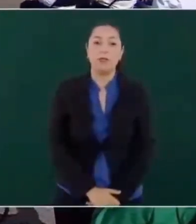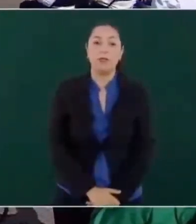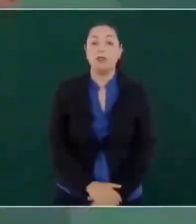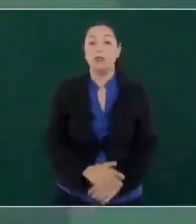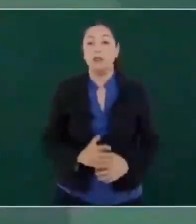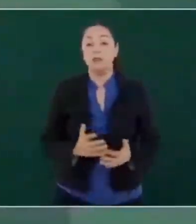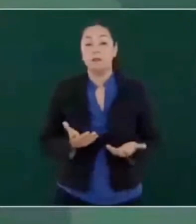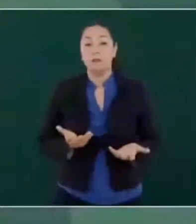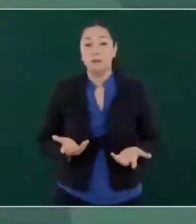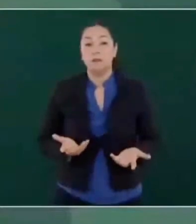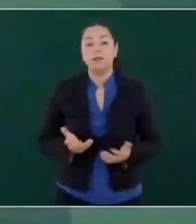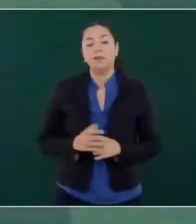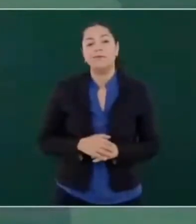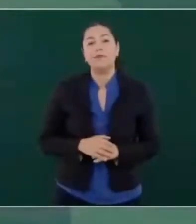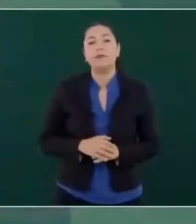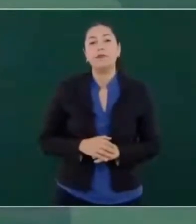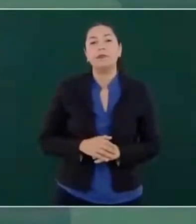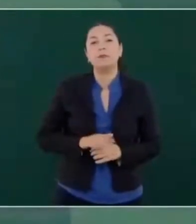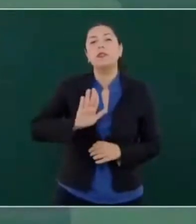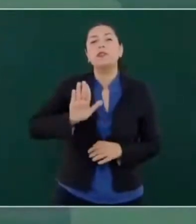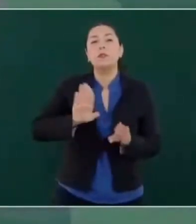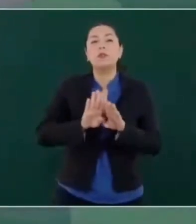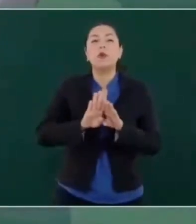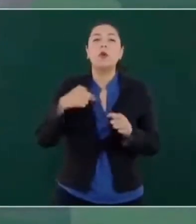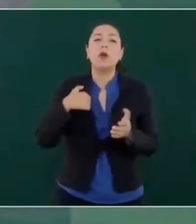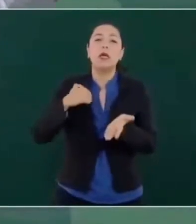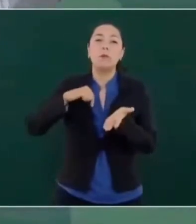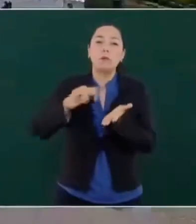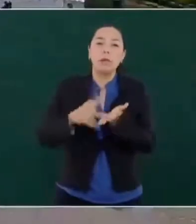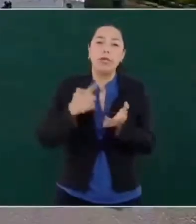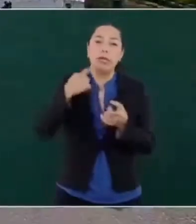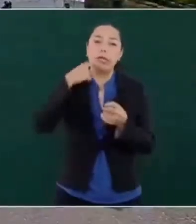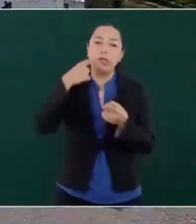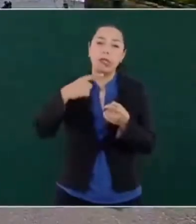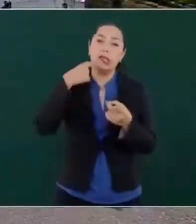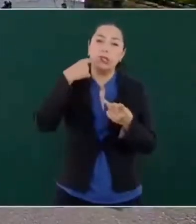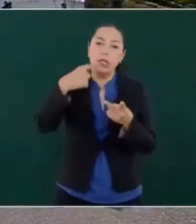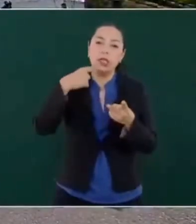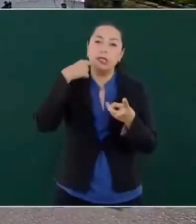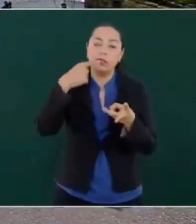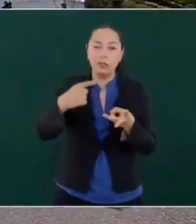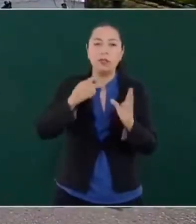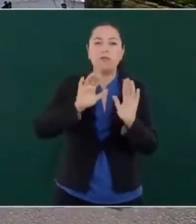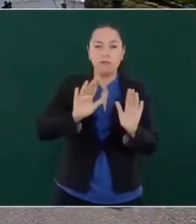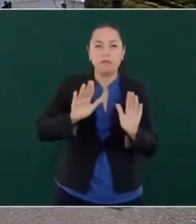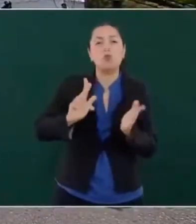Aunque parezca disco rayado, voy a poner de nuevo el ejemplo,